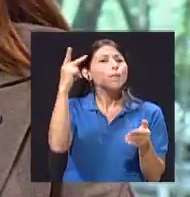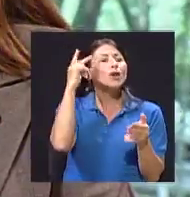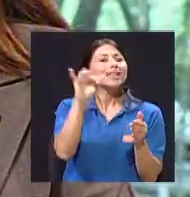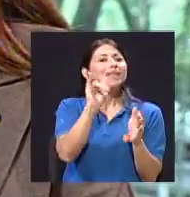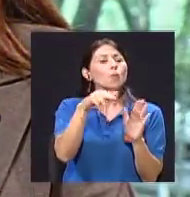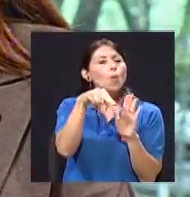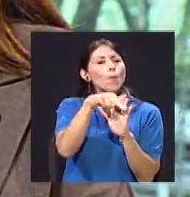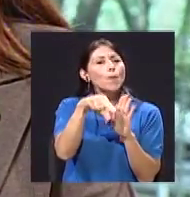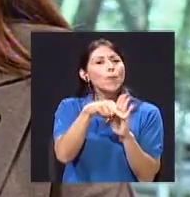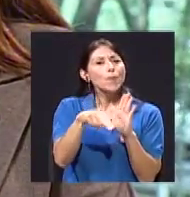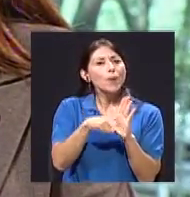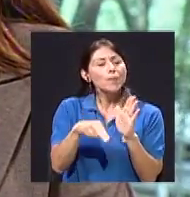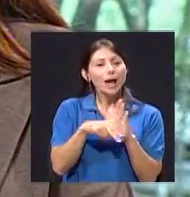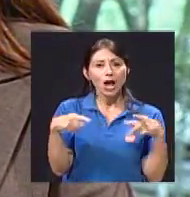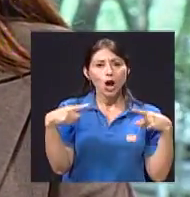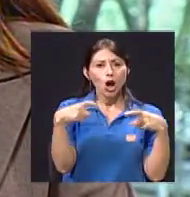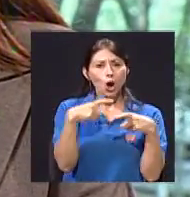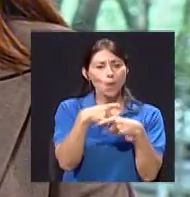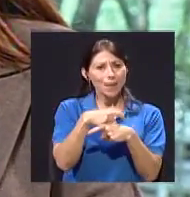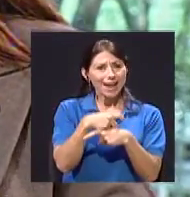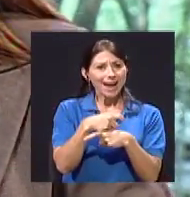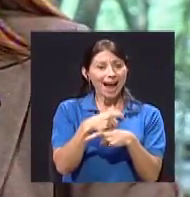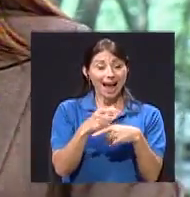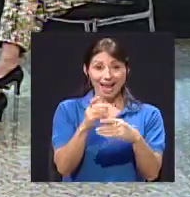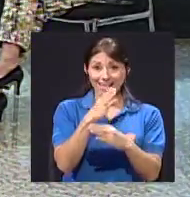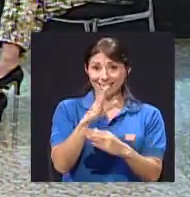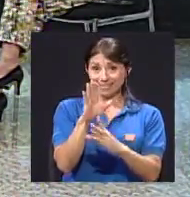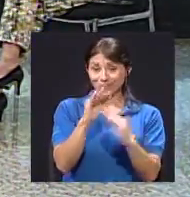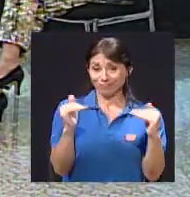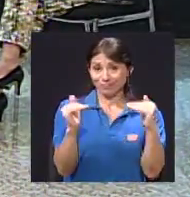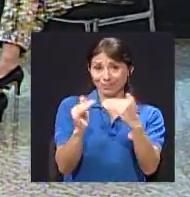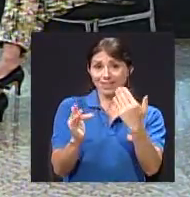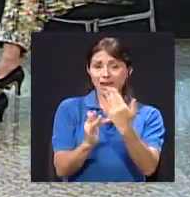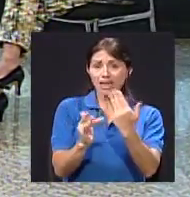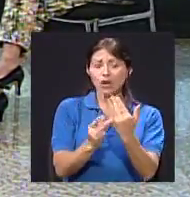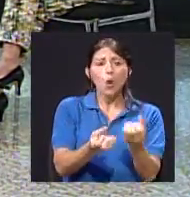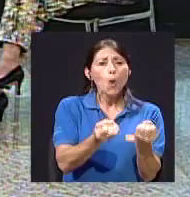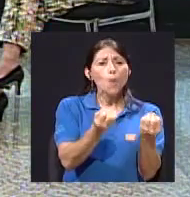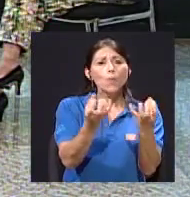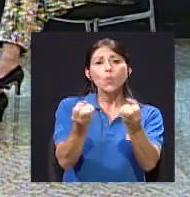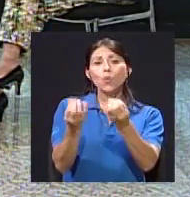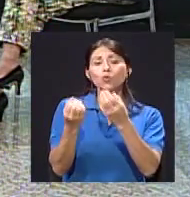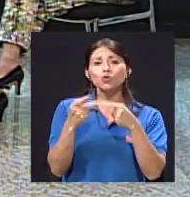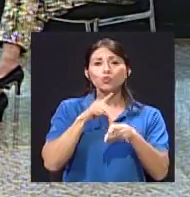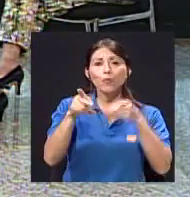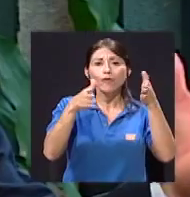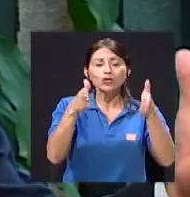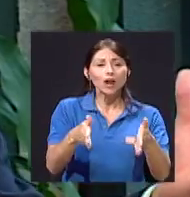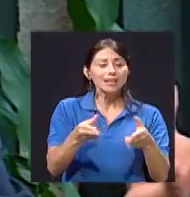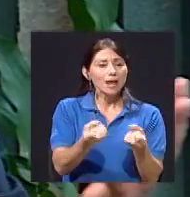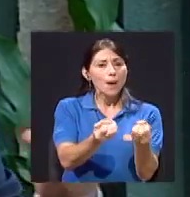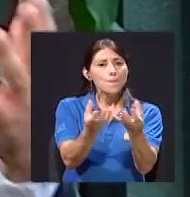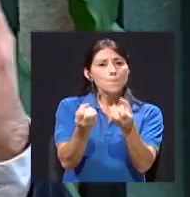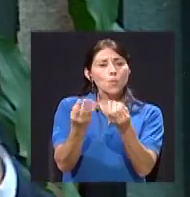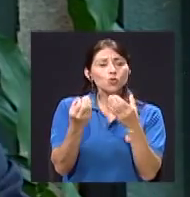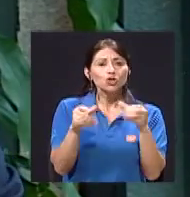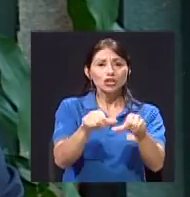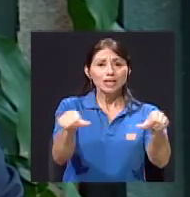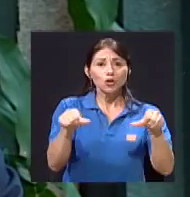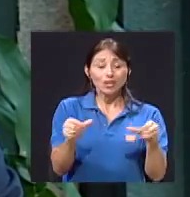técnico, o sea, la participación de múltiples profesionales, de múltiples sectores, de múltiples instituciones,